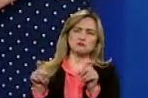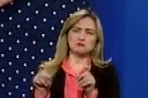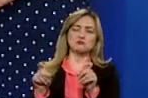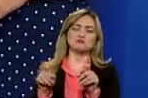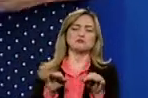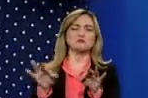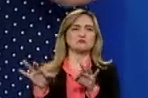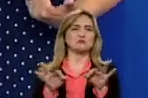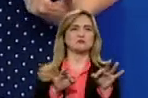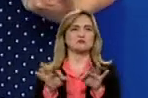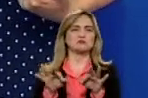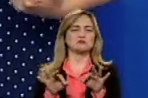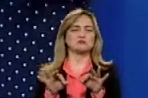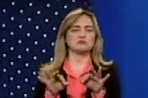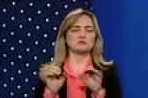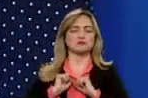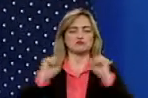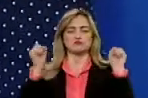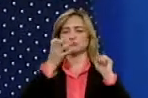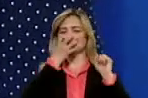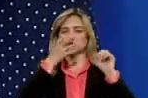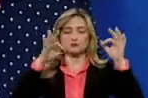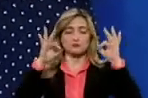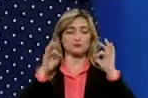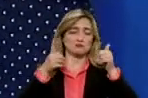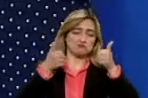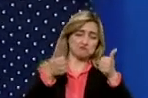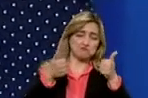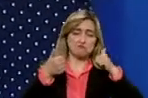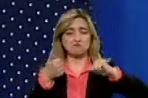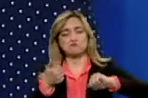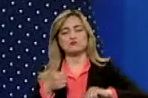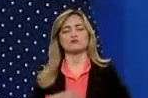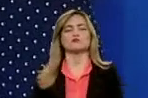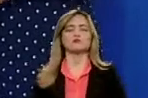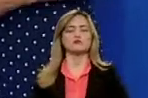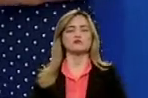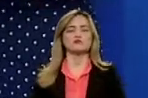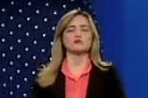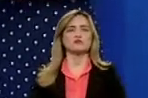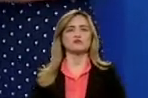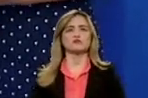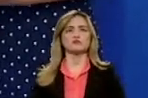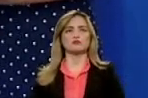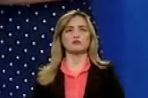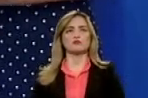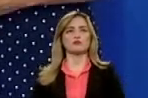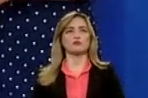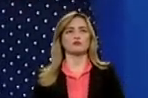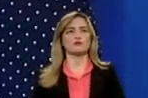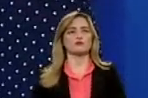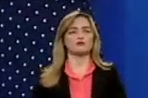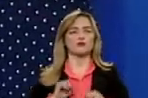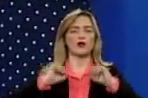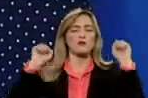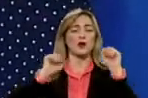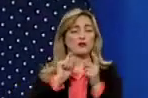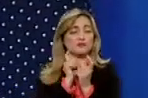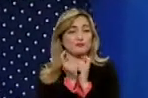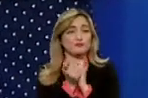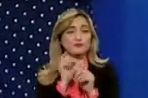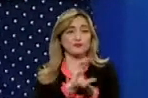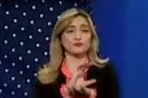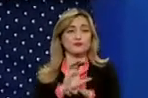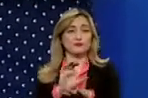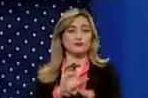nos explicaron si hacer ejercicio con tapabocas implica o no algún riesgo, si las rutinas deben cambiar y los consejos a seguir